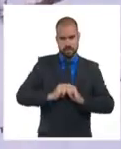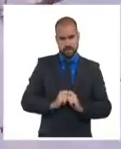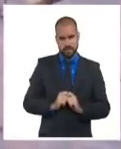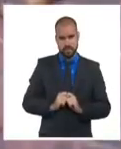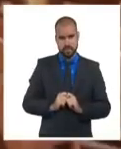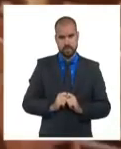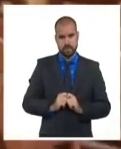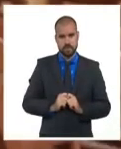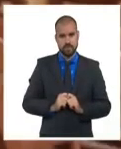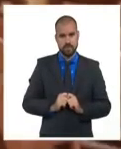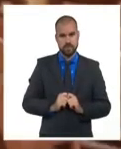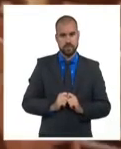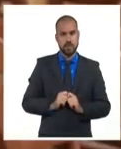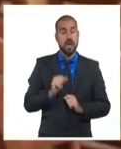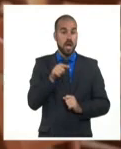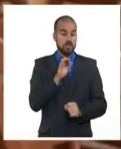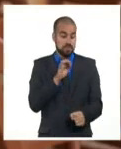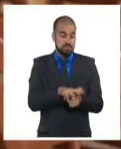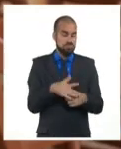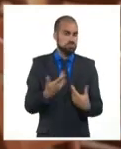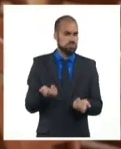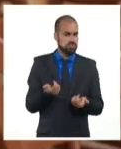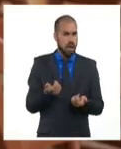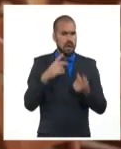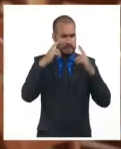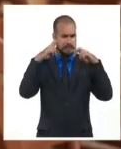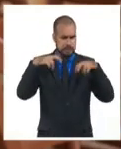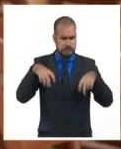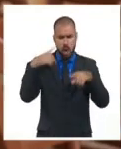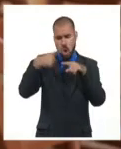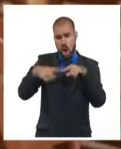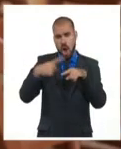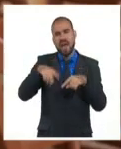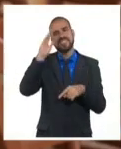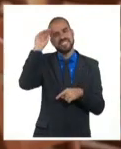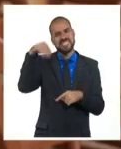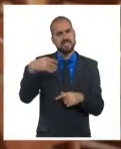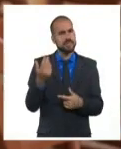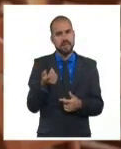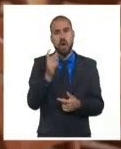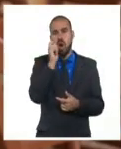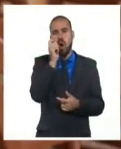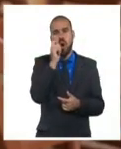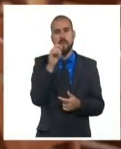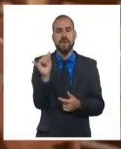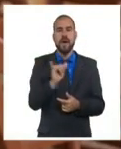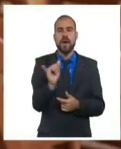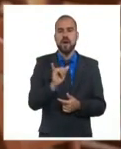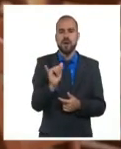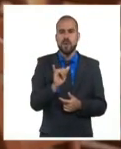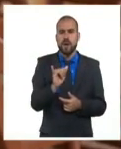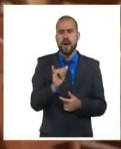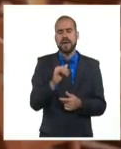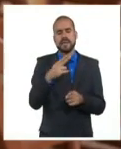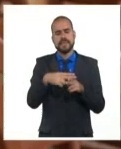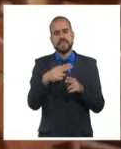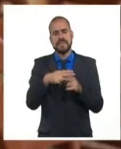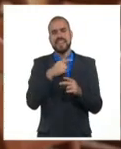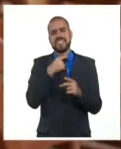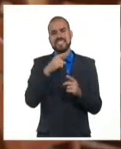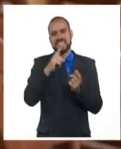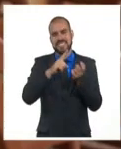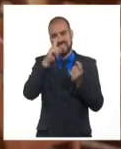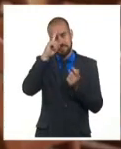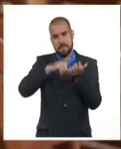provocó estudios que permitieron saber que Vicente tenía espina bífida y eso le provocaba